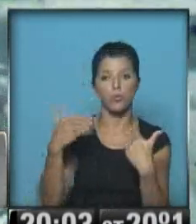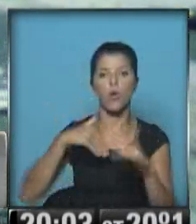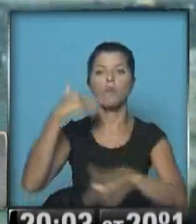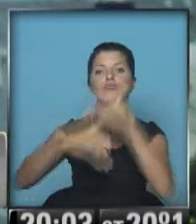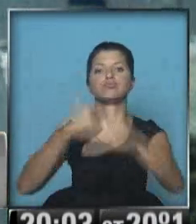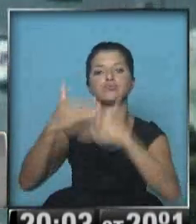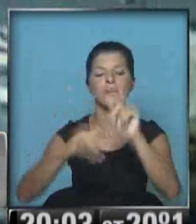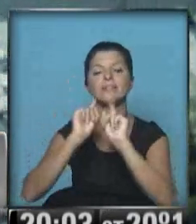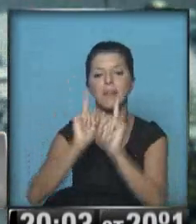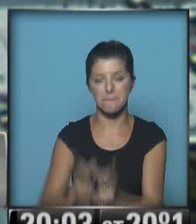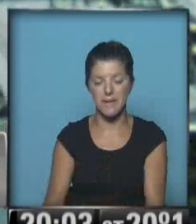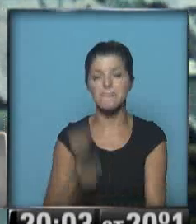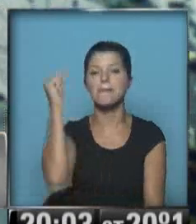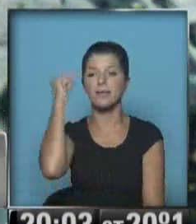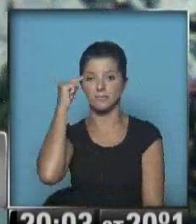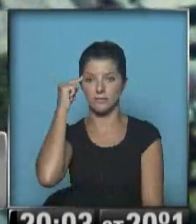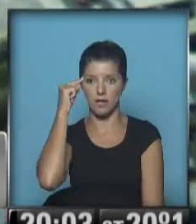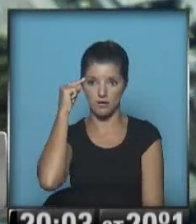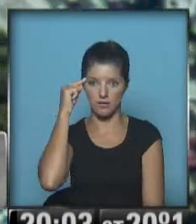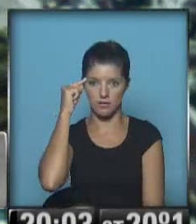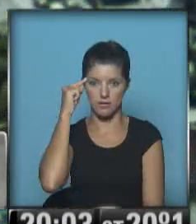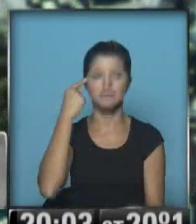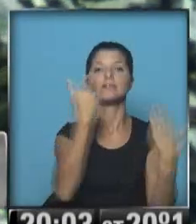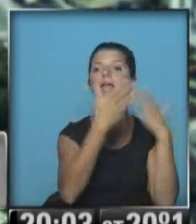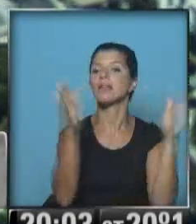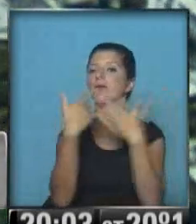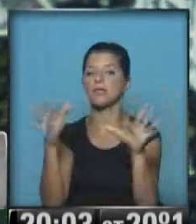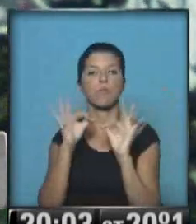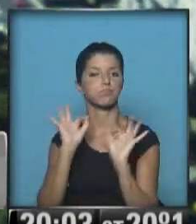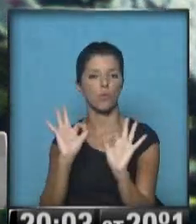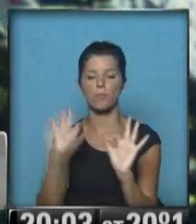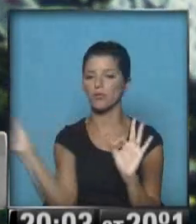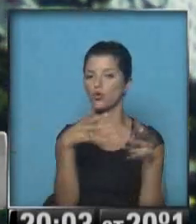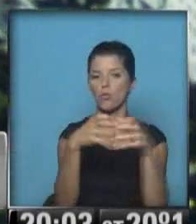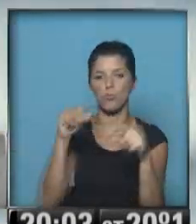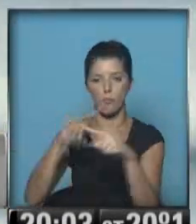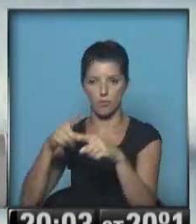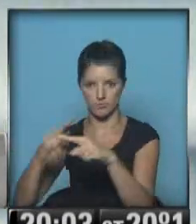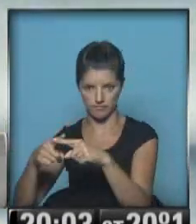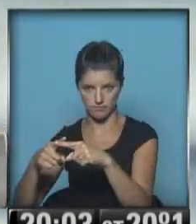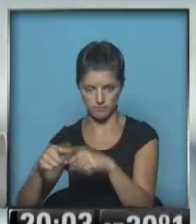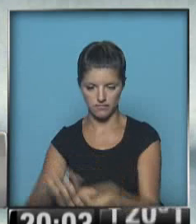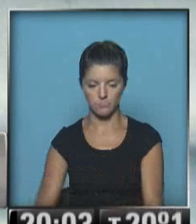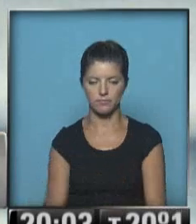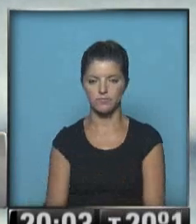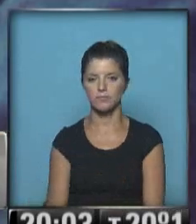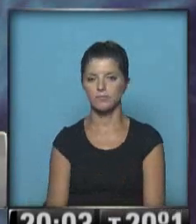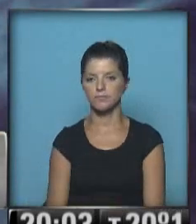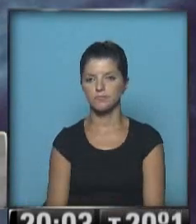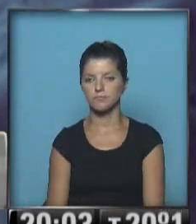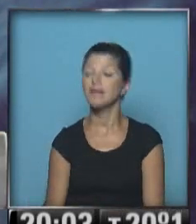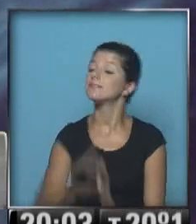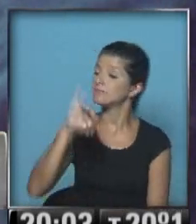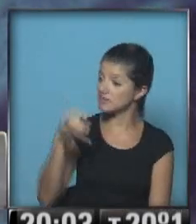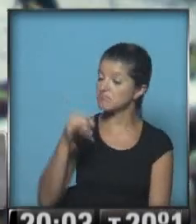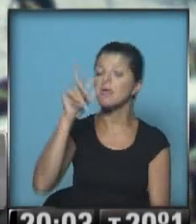incluso contemplar la idea de completas libertades para los partidos políticos sí los